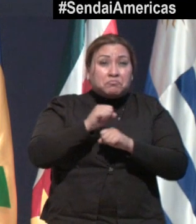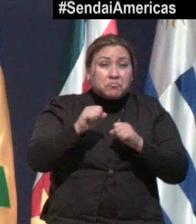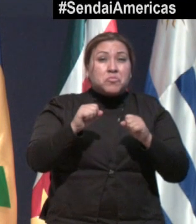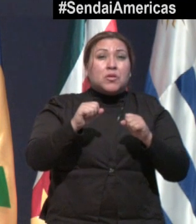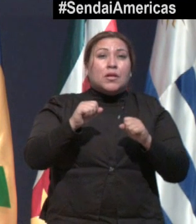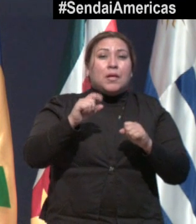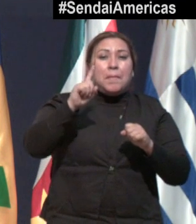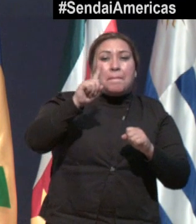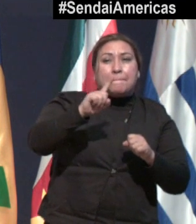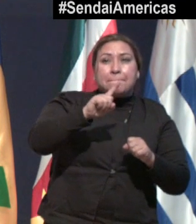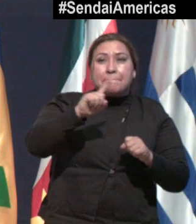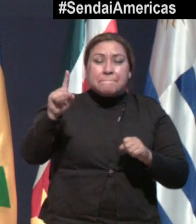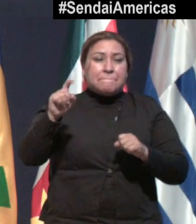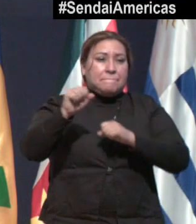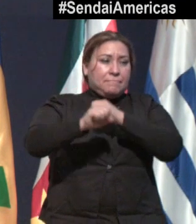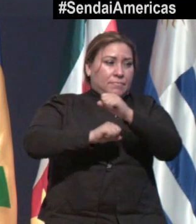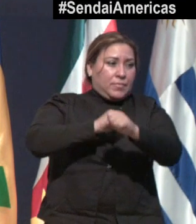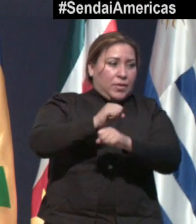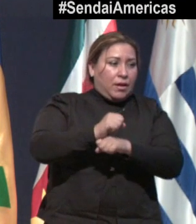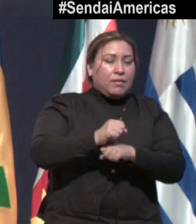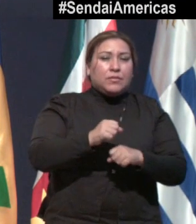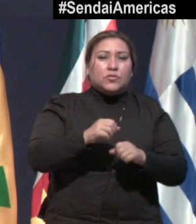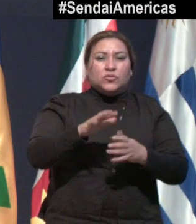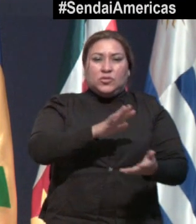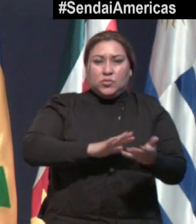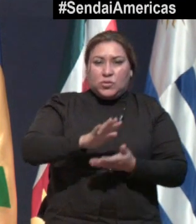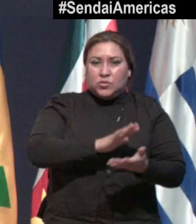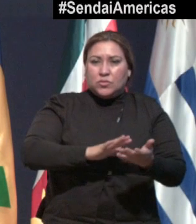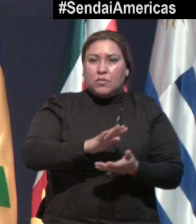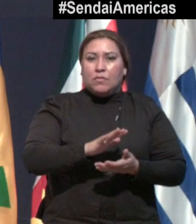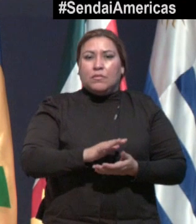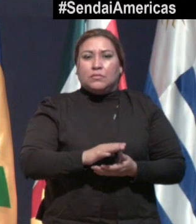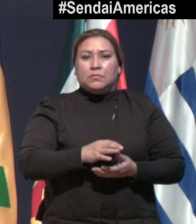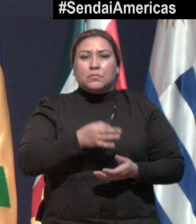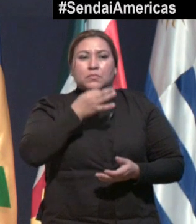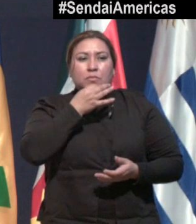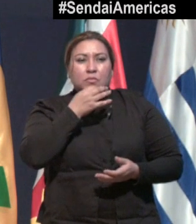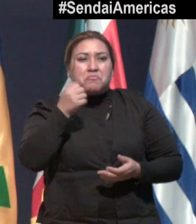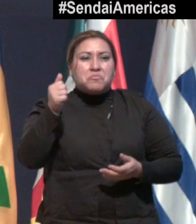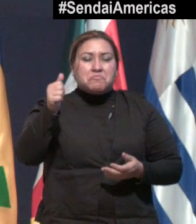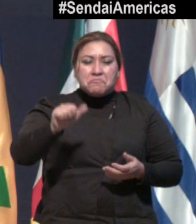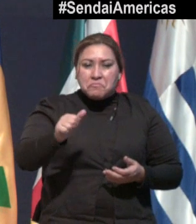las pérdidas asociadas, es que claro, si uno mira una pérdida con un nivel de 20, puede